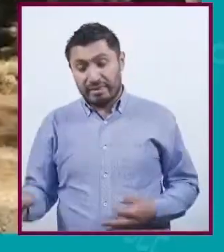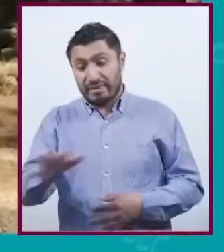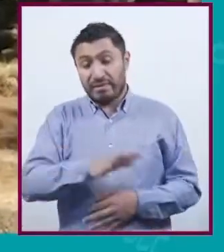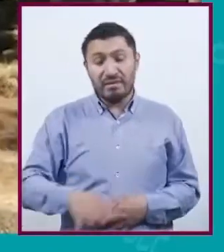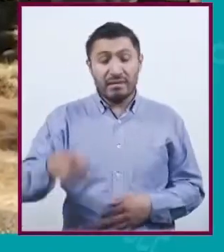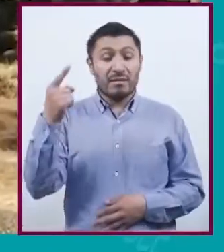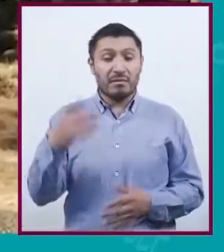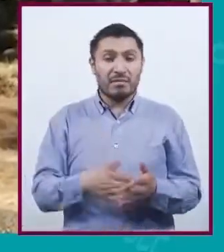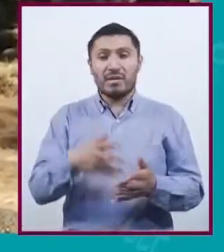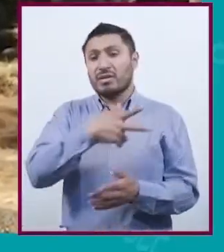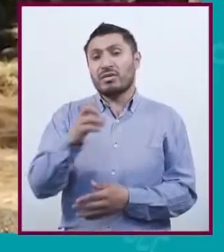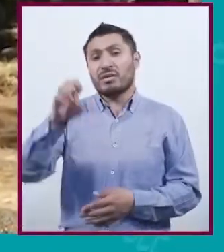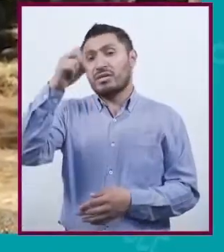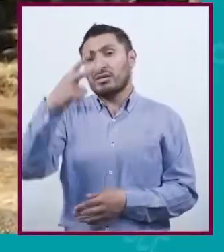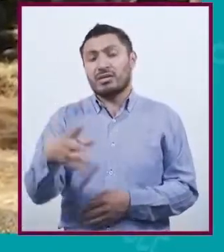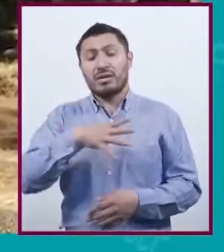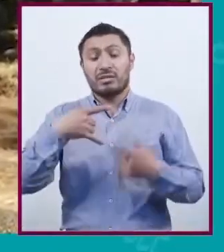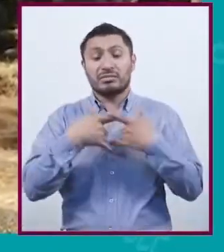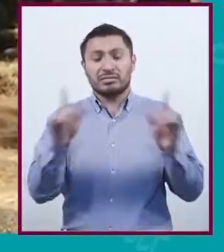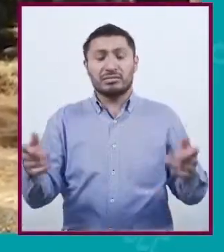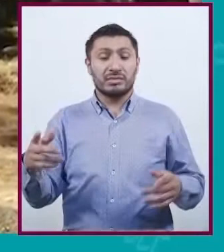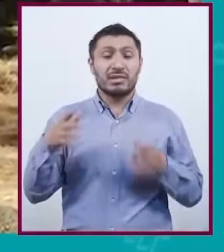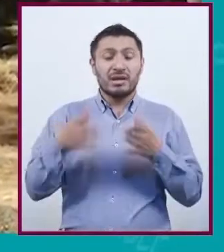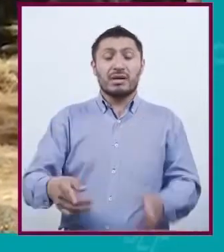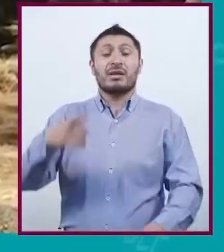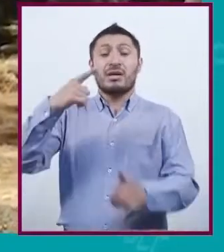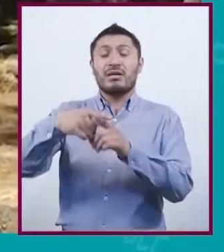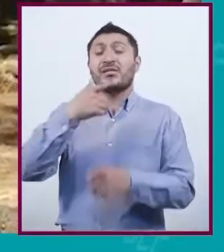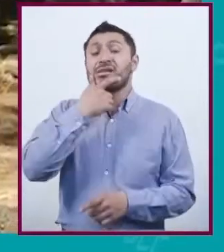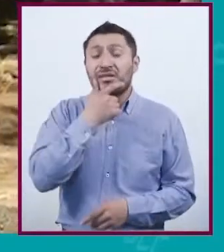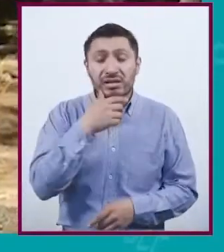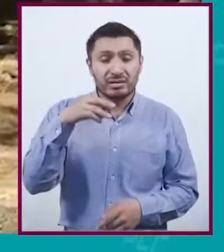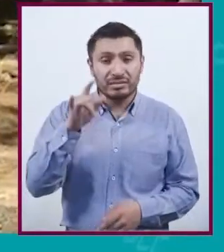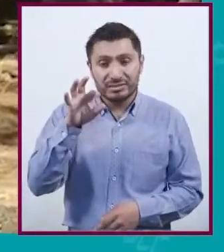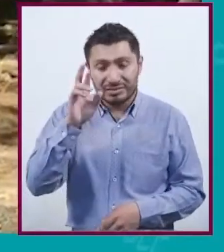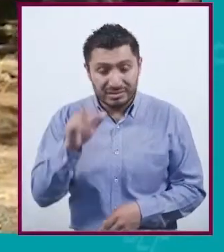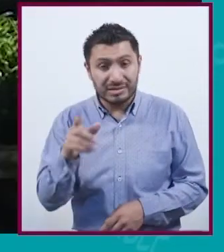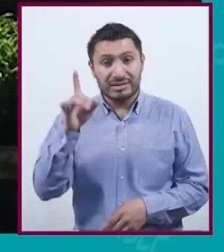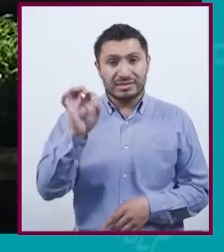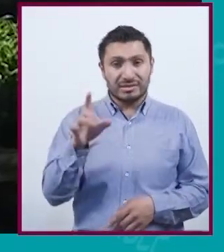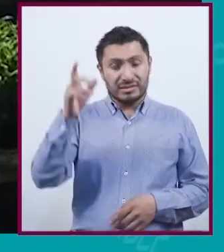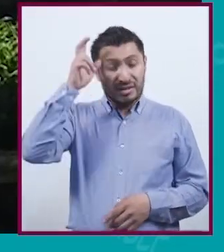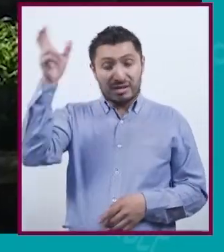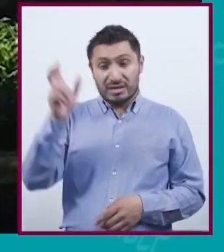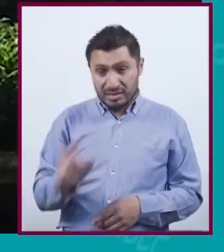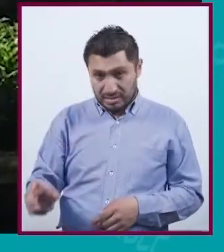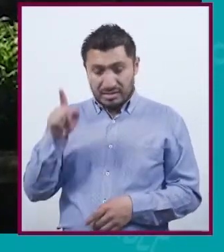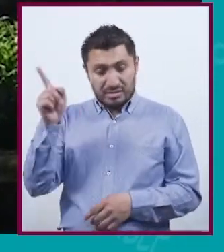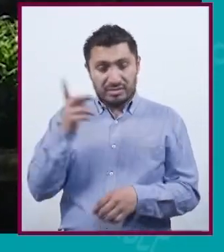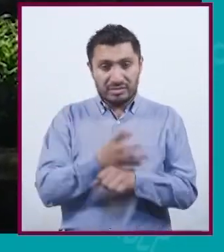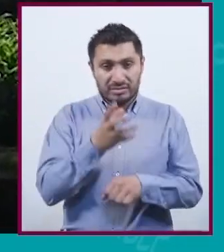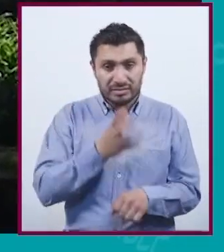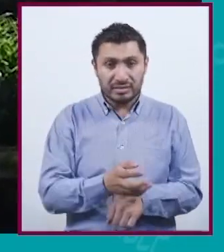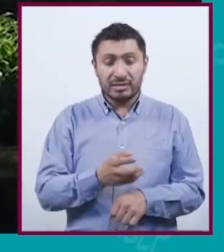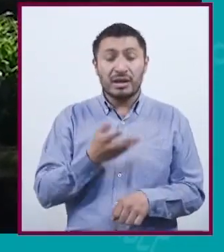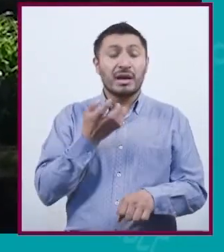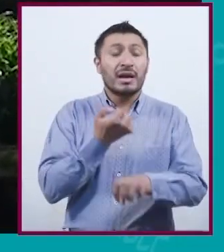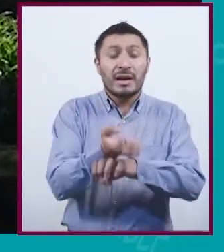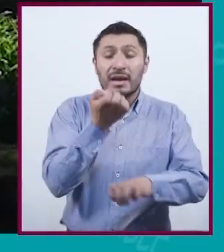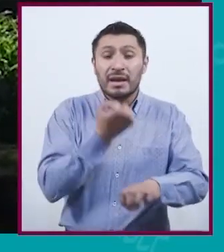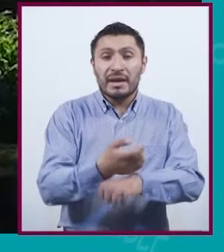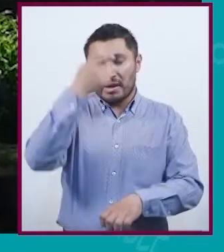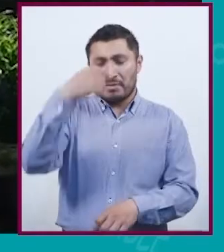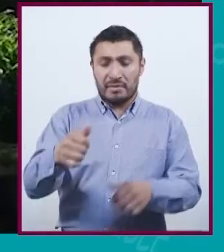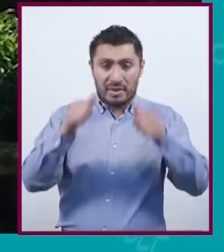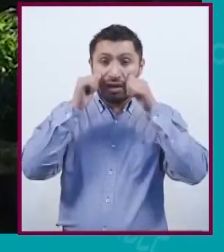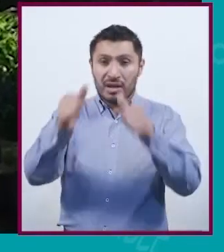sus puertas el Panteón Inglés Mineral del Monte, en el estado de Hidalgo, principalmente para atender las demandas funerarias de los